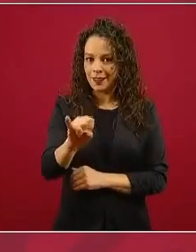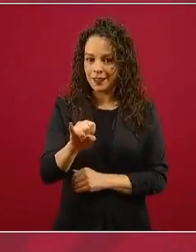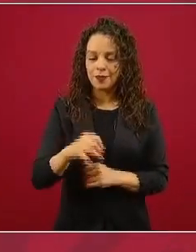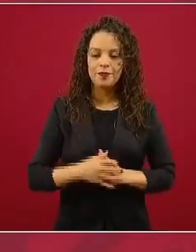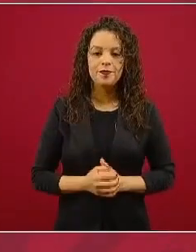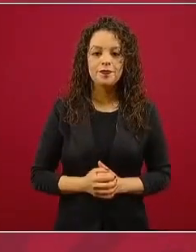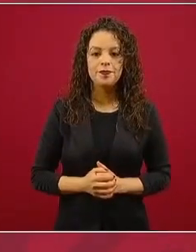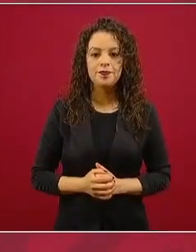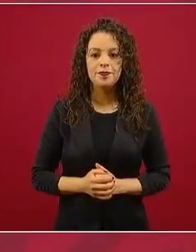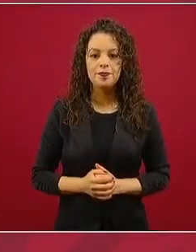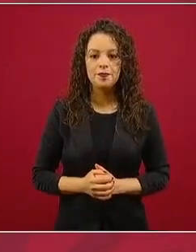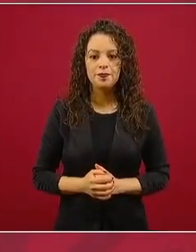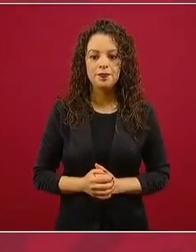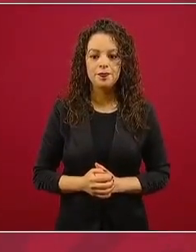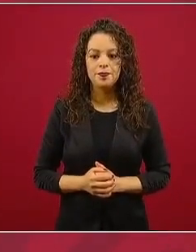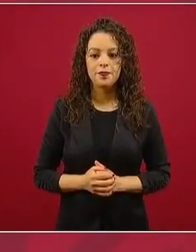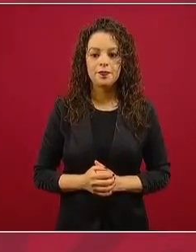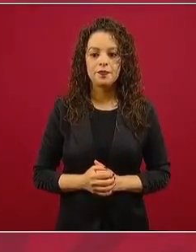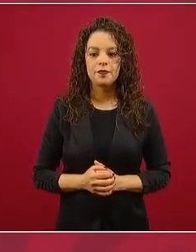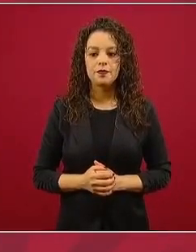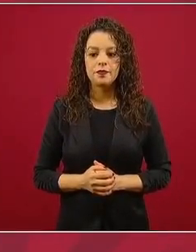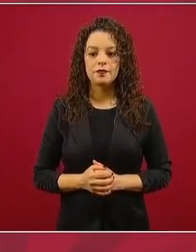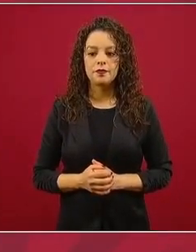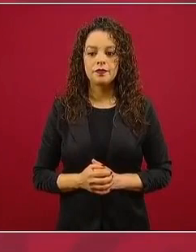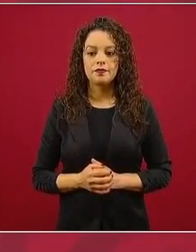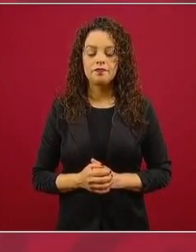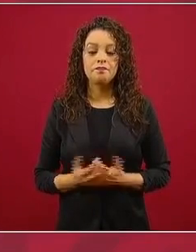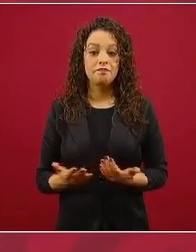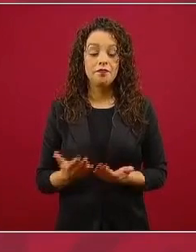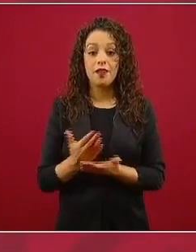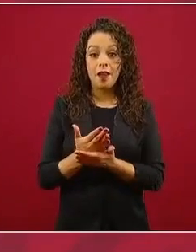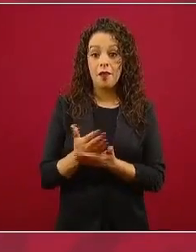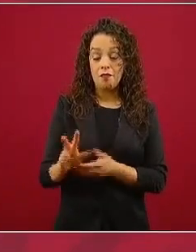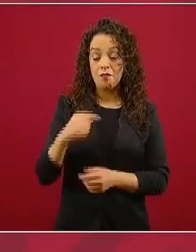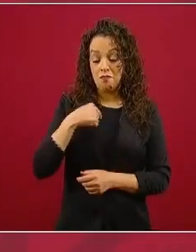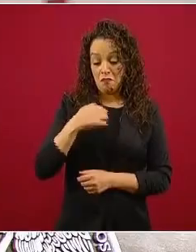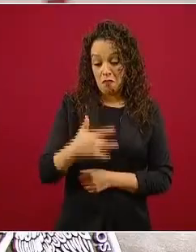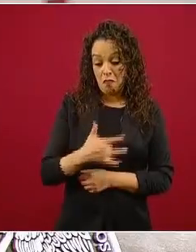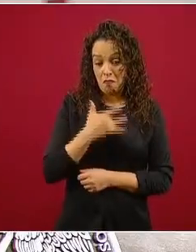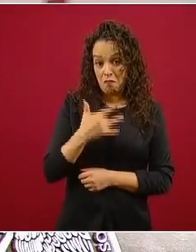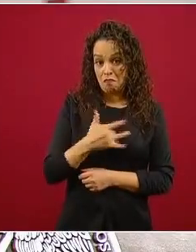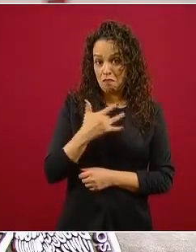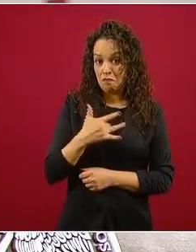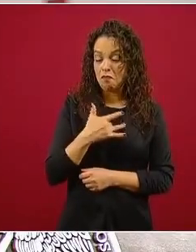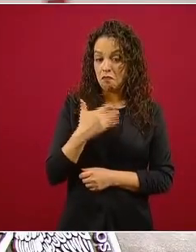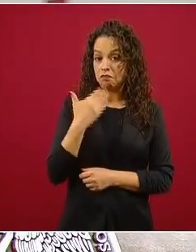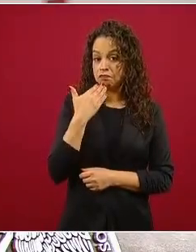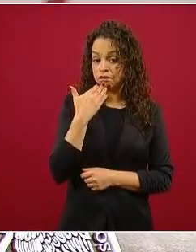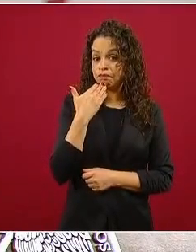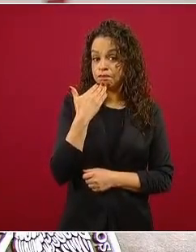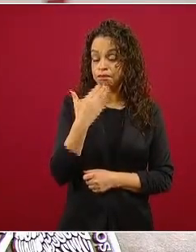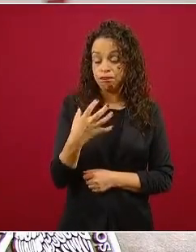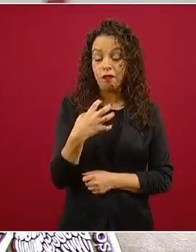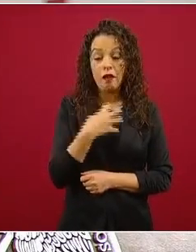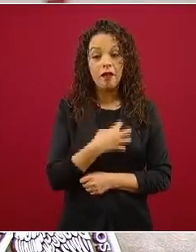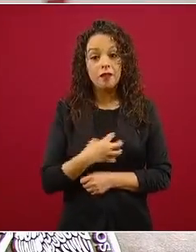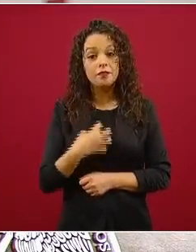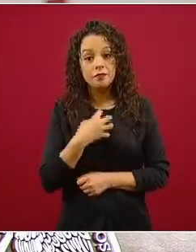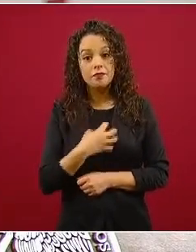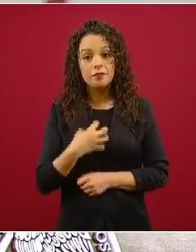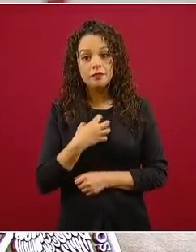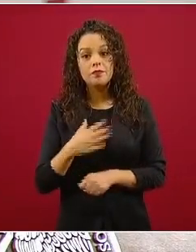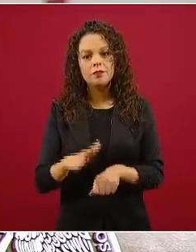También estoy muy satisfecho porque